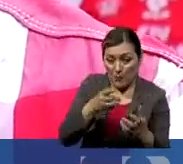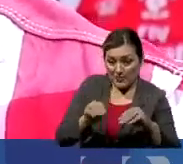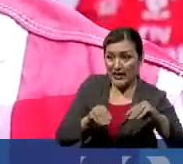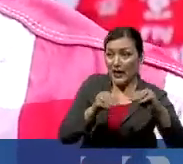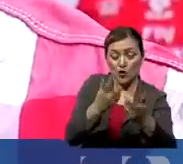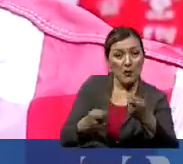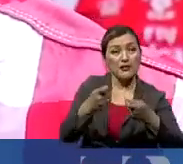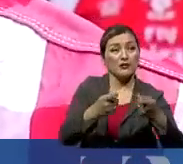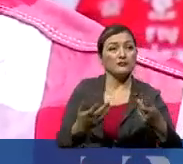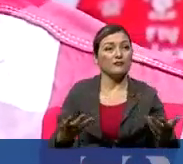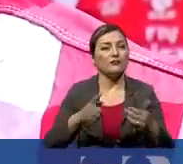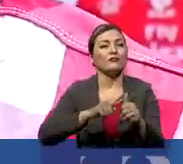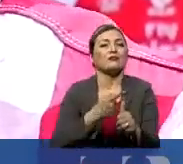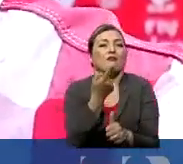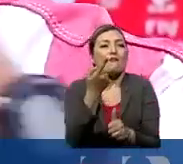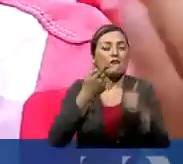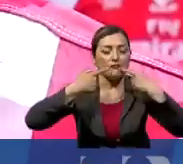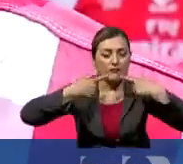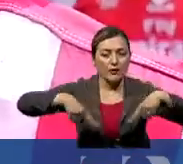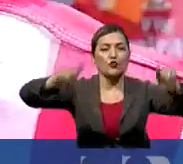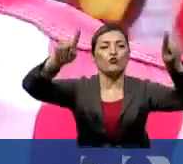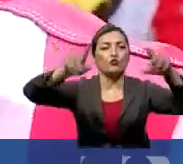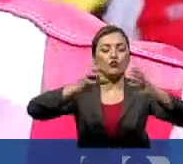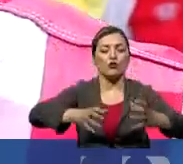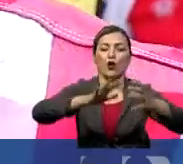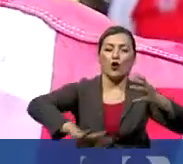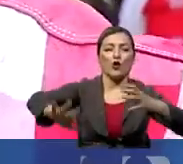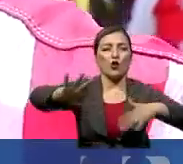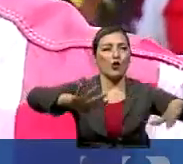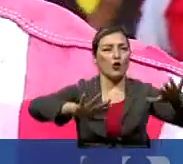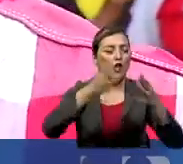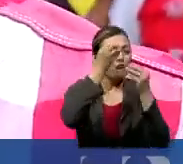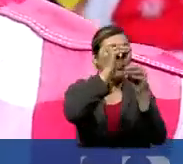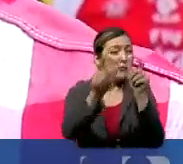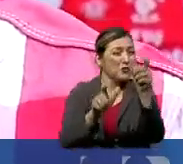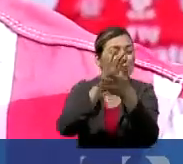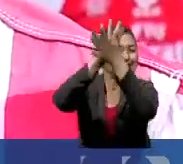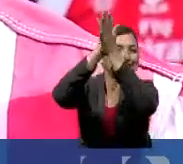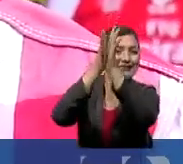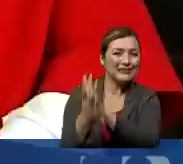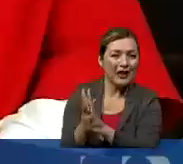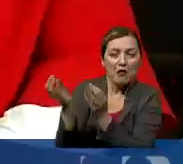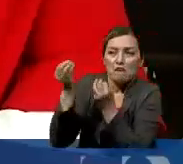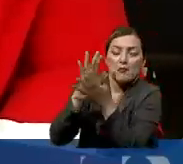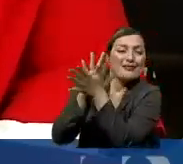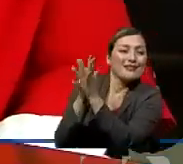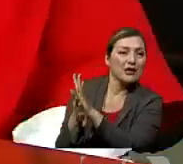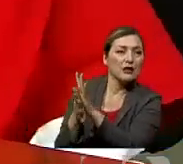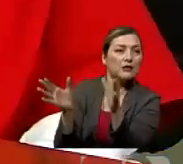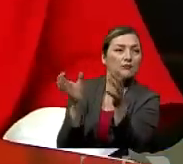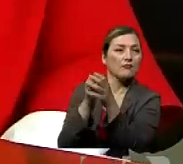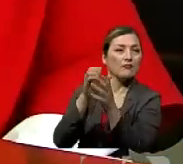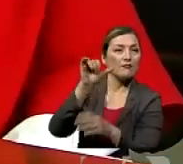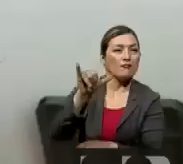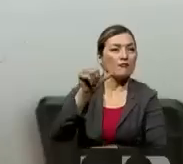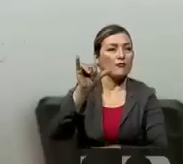terreno de este sector, primero ponga en conocimiento del sector, pues. ¿Se socializó con la gente? Absolutamente nada, nunca nos enteramos. La asociación Ayupura,